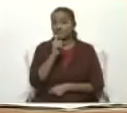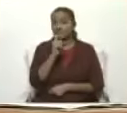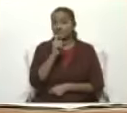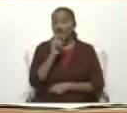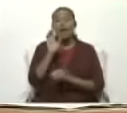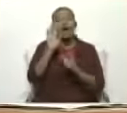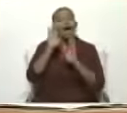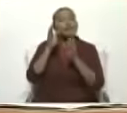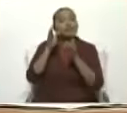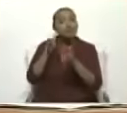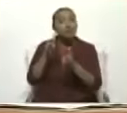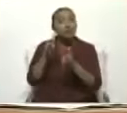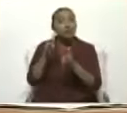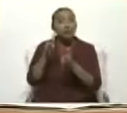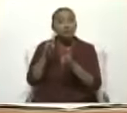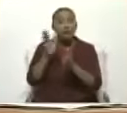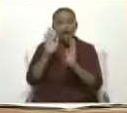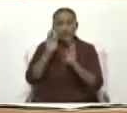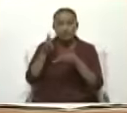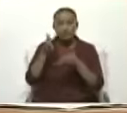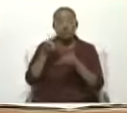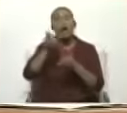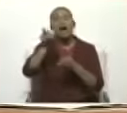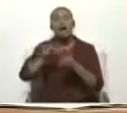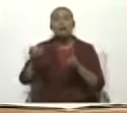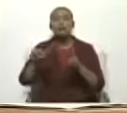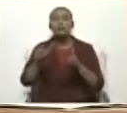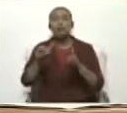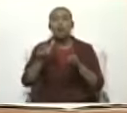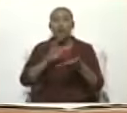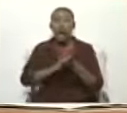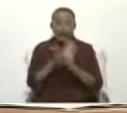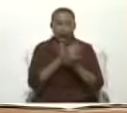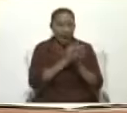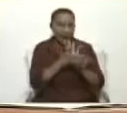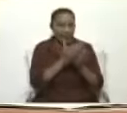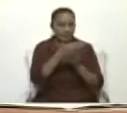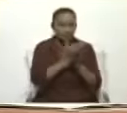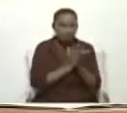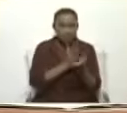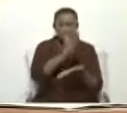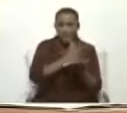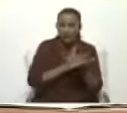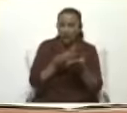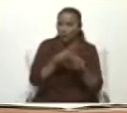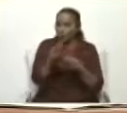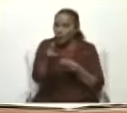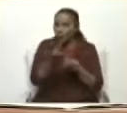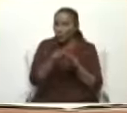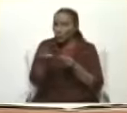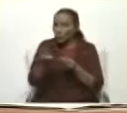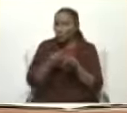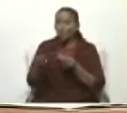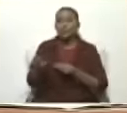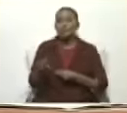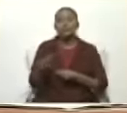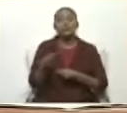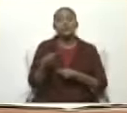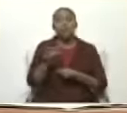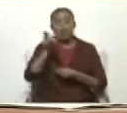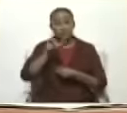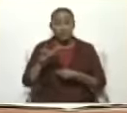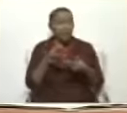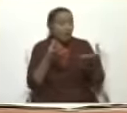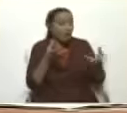atendiendo a las personas, picando una arepa para dar una mitadita cada uno, pedacito. Y el que estaba en el frente agarraba su pedazo de